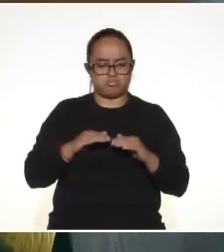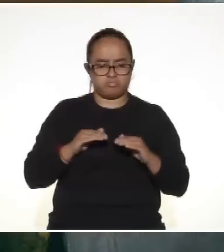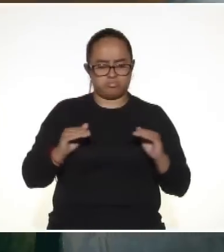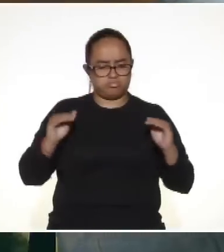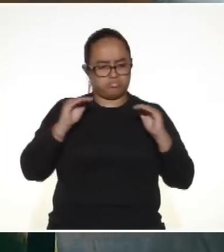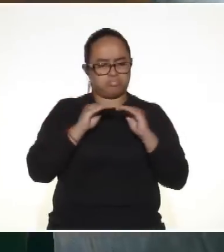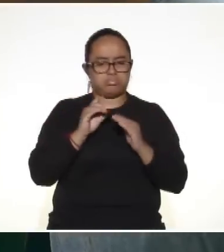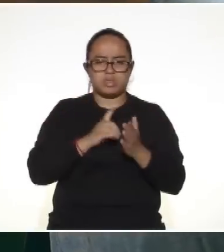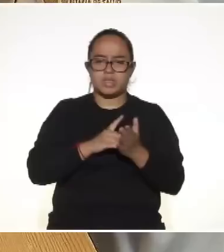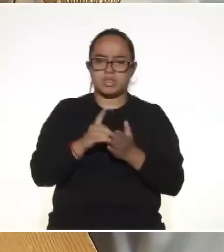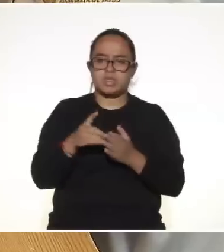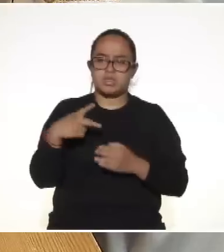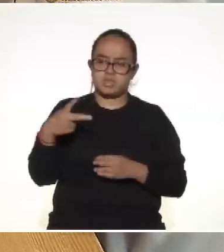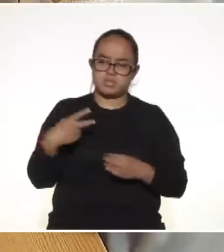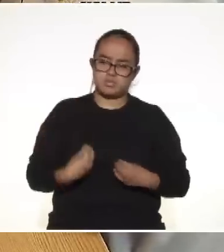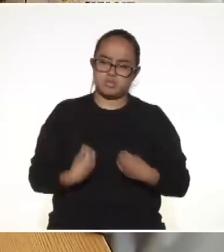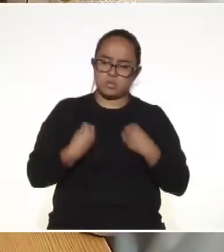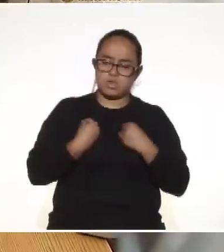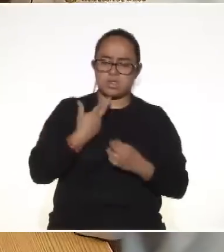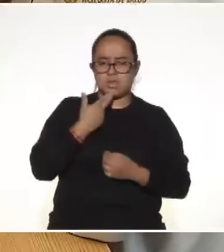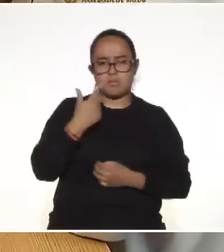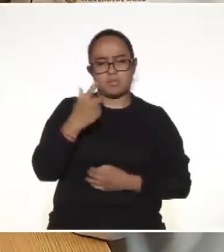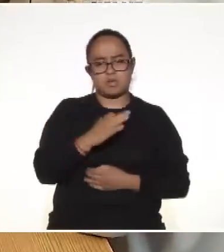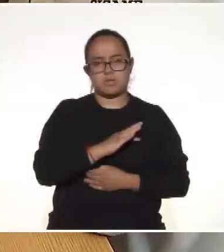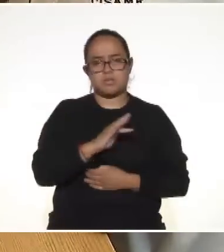y mejorar su calidad de vida.